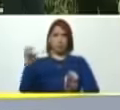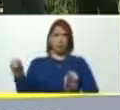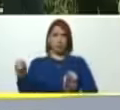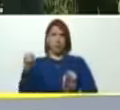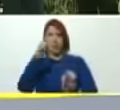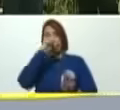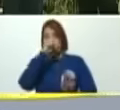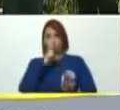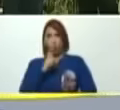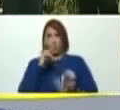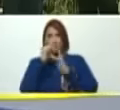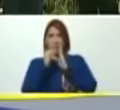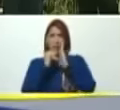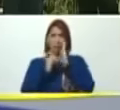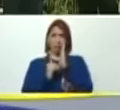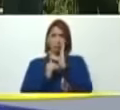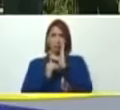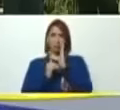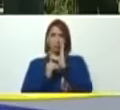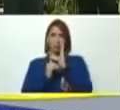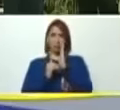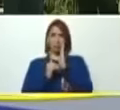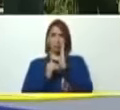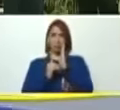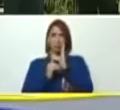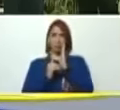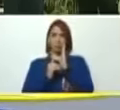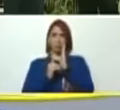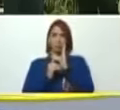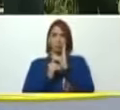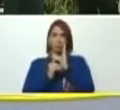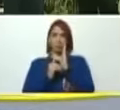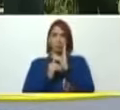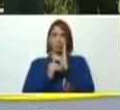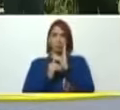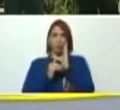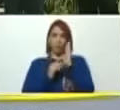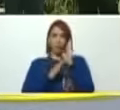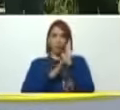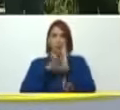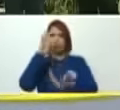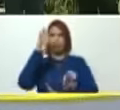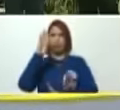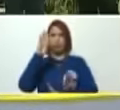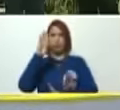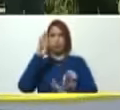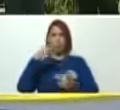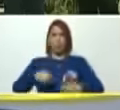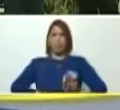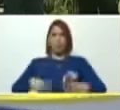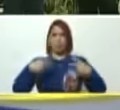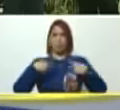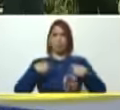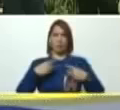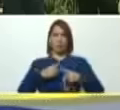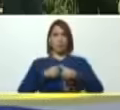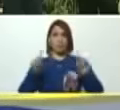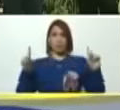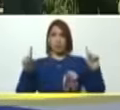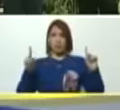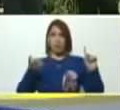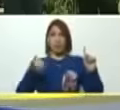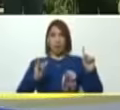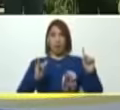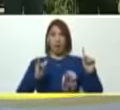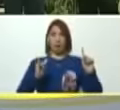baja en la tasa de crecimiento de la humanidad. Al contrario, hay una